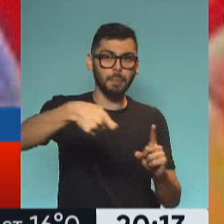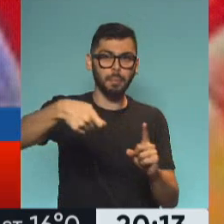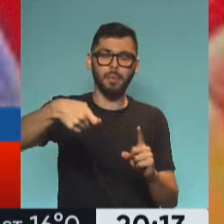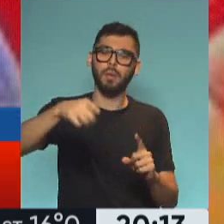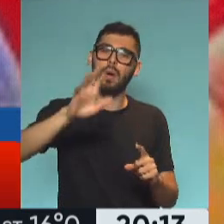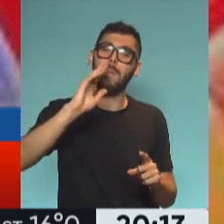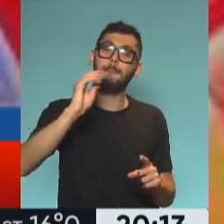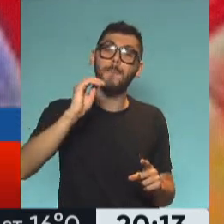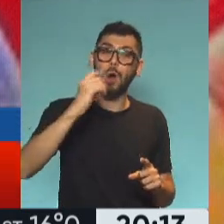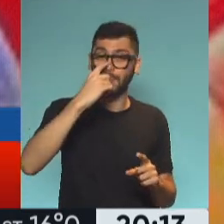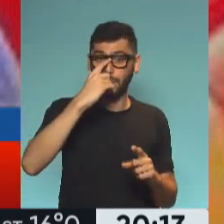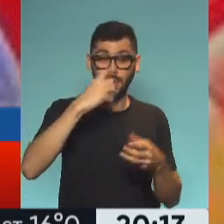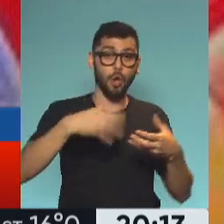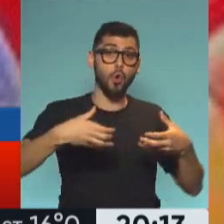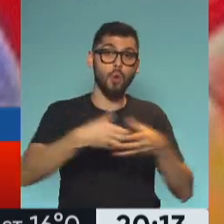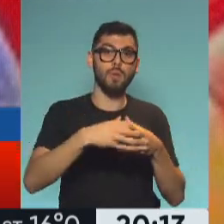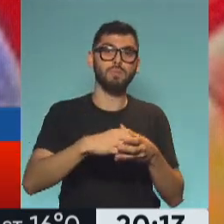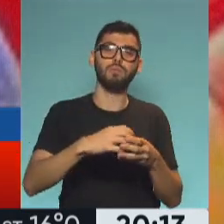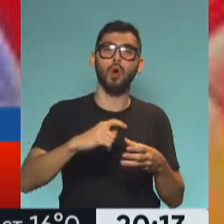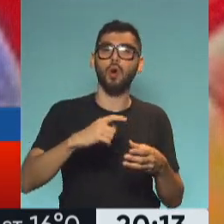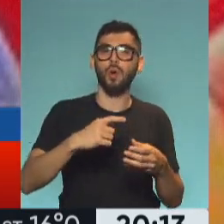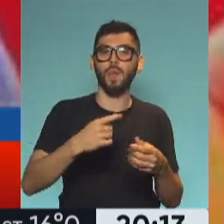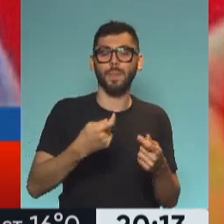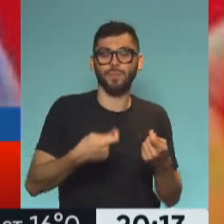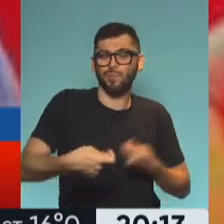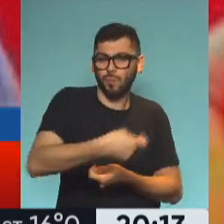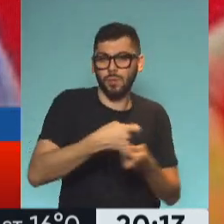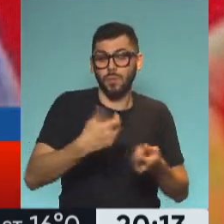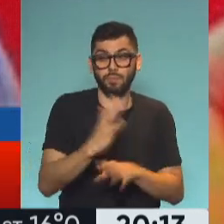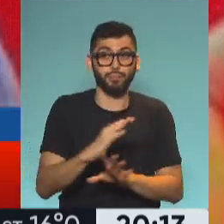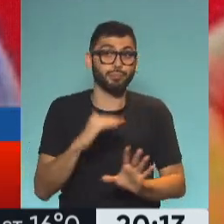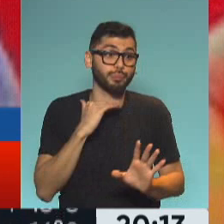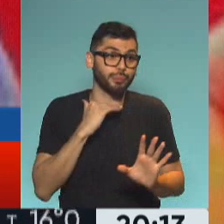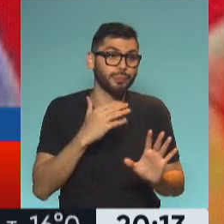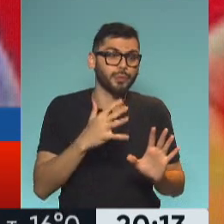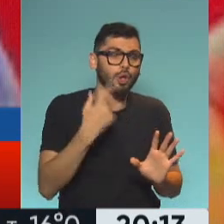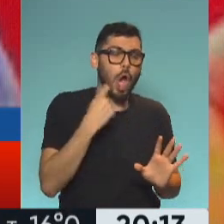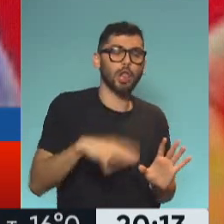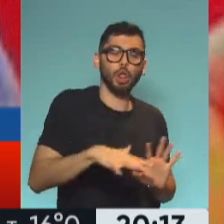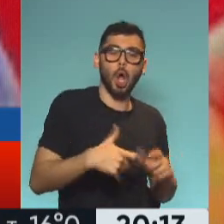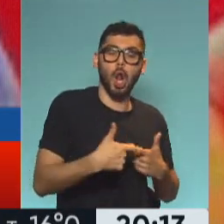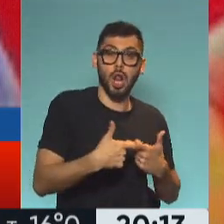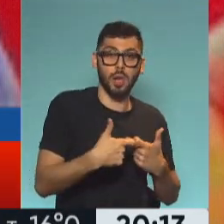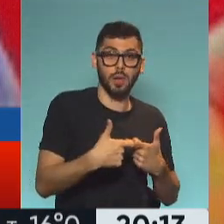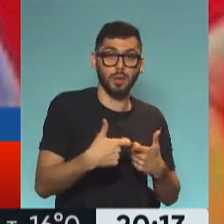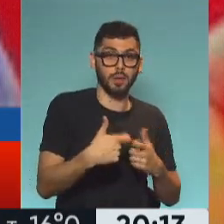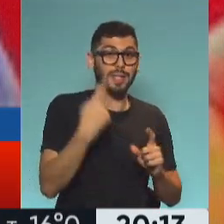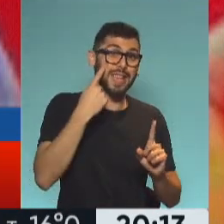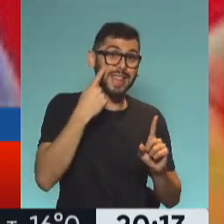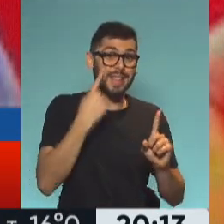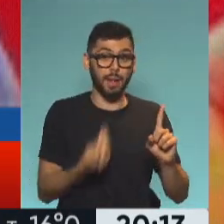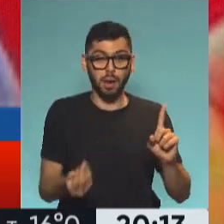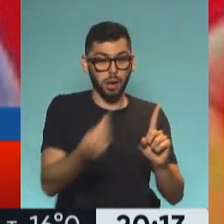estos grupos concretamente el del crimen vinculados al crimen organizado que controlan determinadas zonas si contra la alcaldía controlan